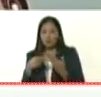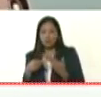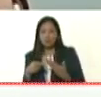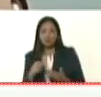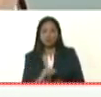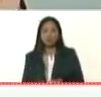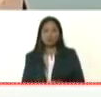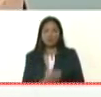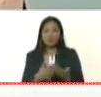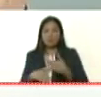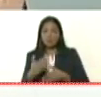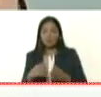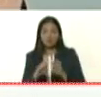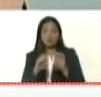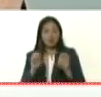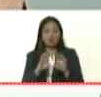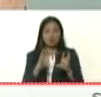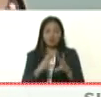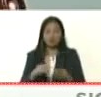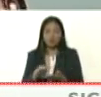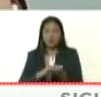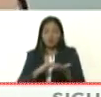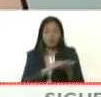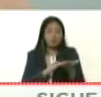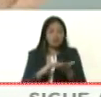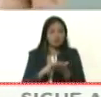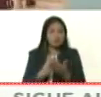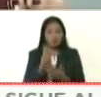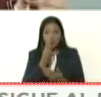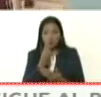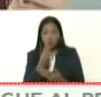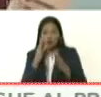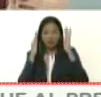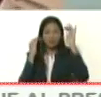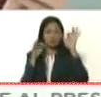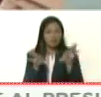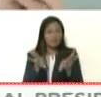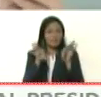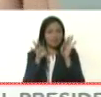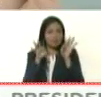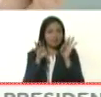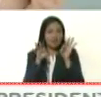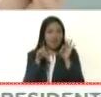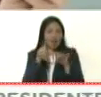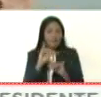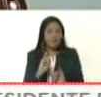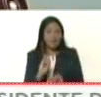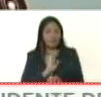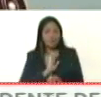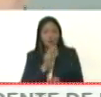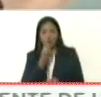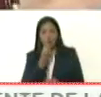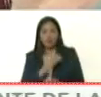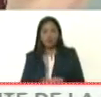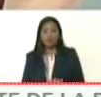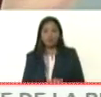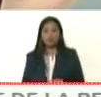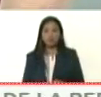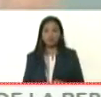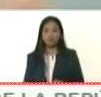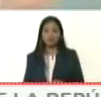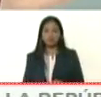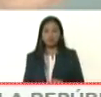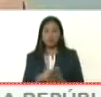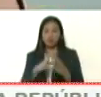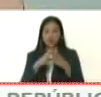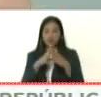populares, servicios de educación y recuperación nutricional, atención especializada en el programa de alimentación escolar y todo